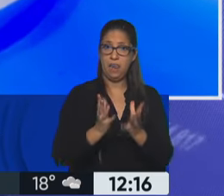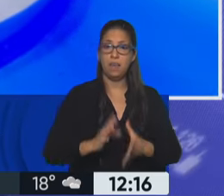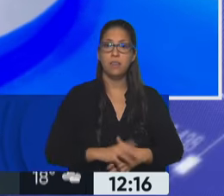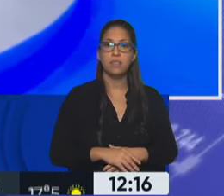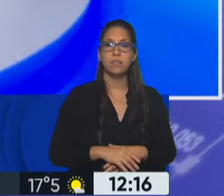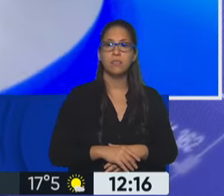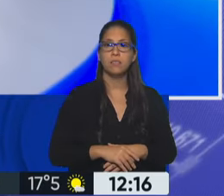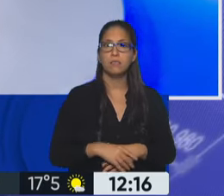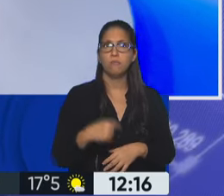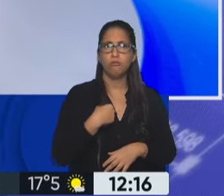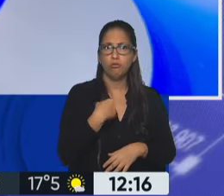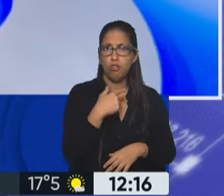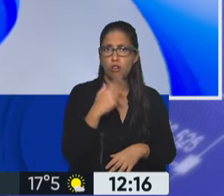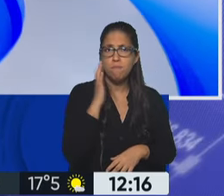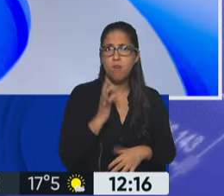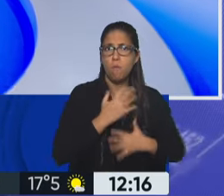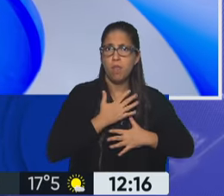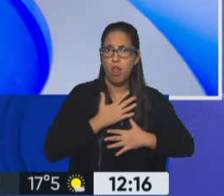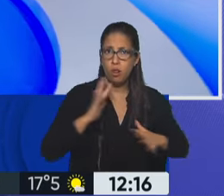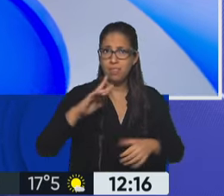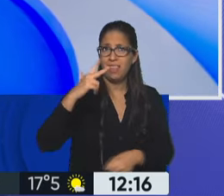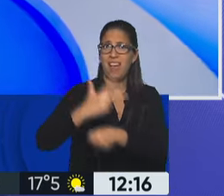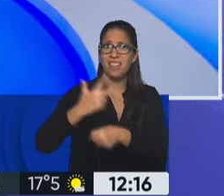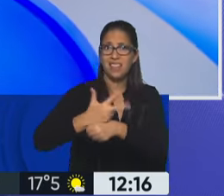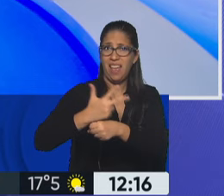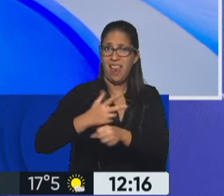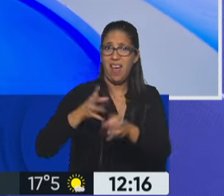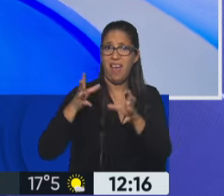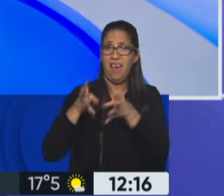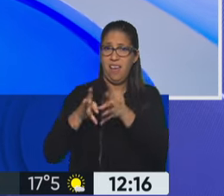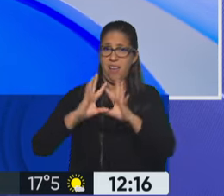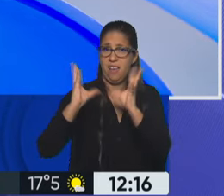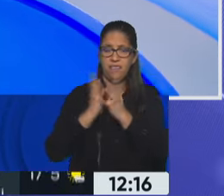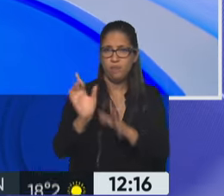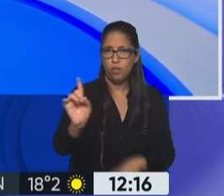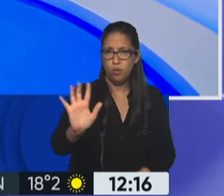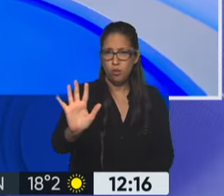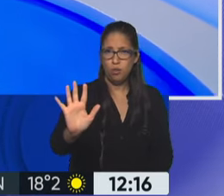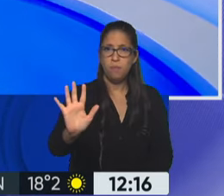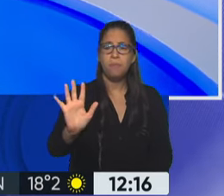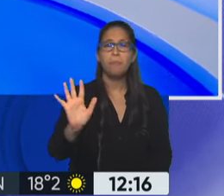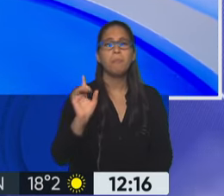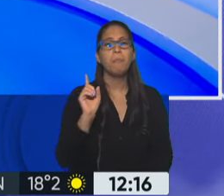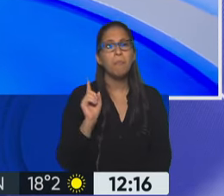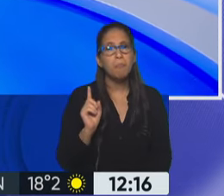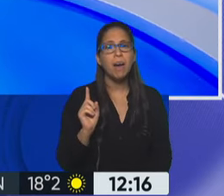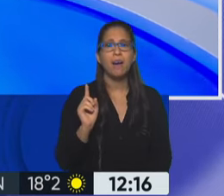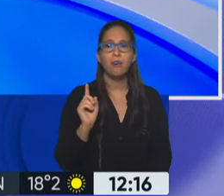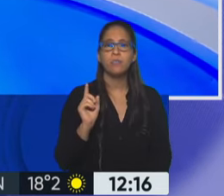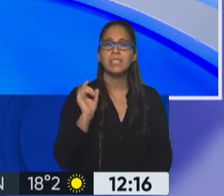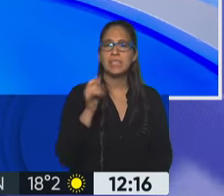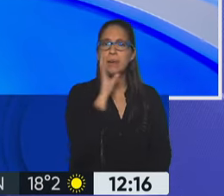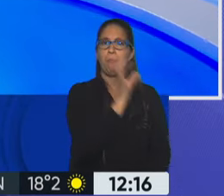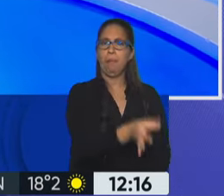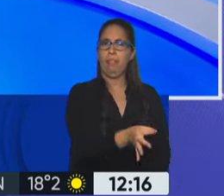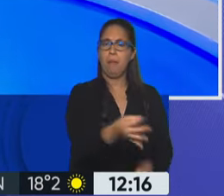yo sostengo que todavía no estamos ante la tercera guerra mundial pero sí eh pero sí hay una escalada de